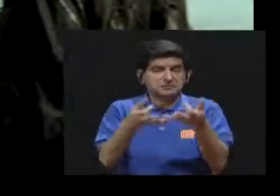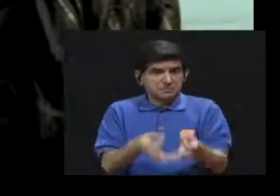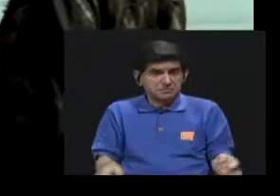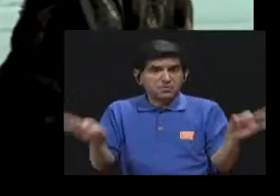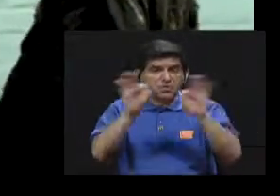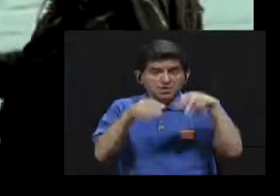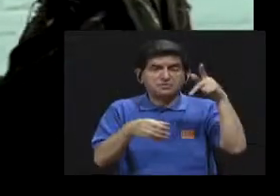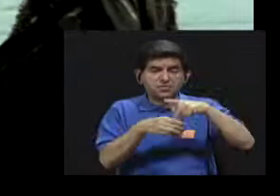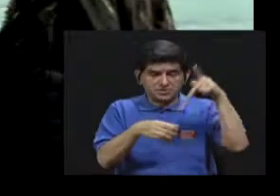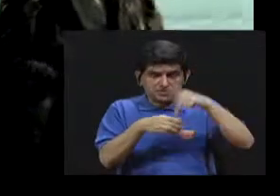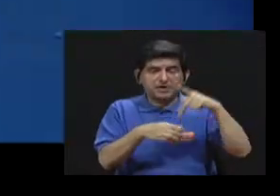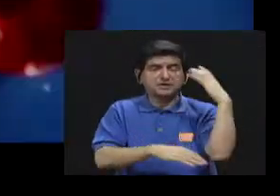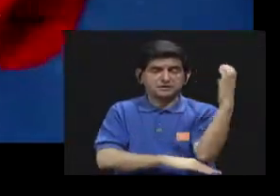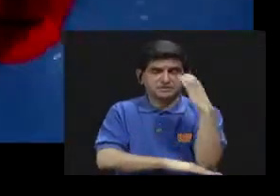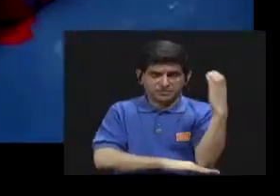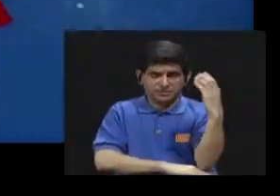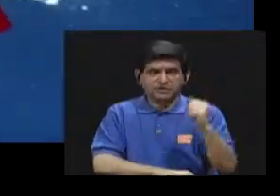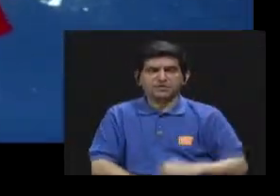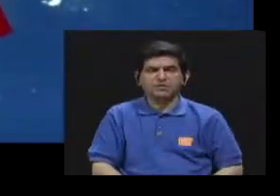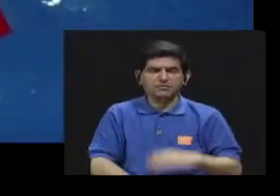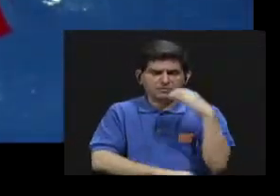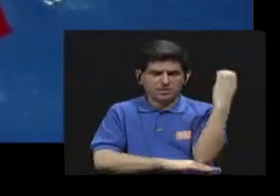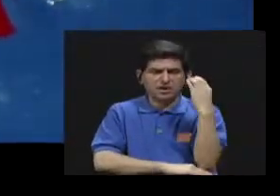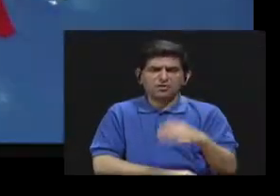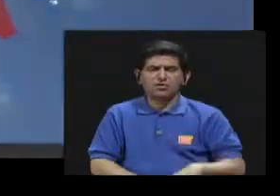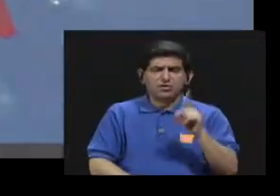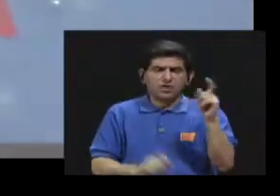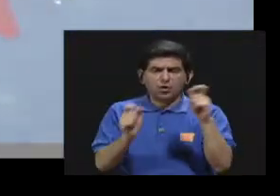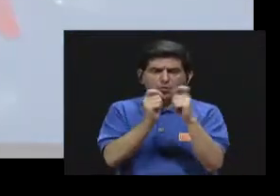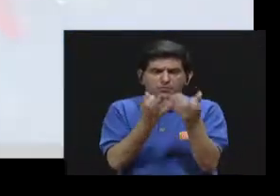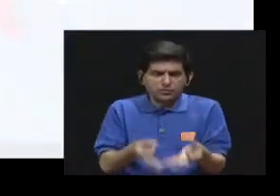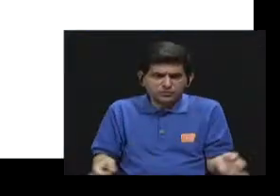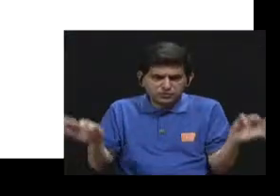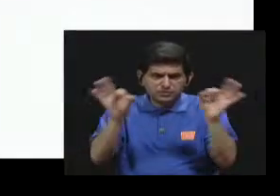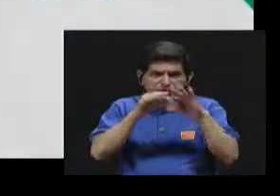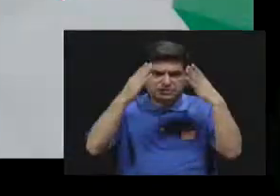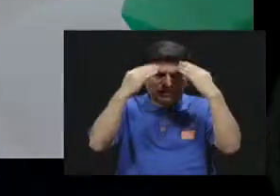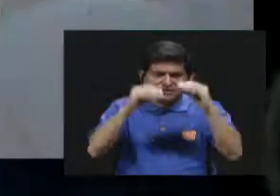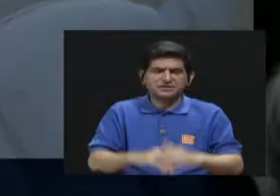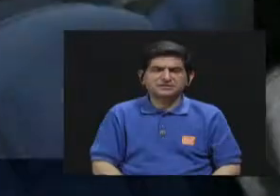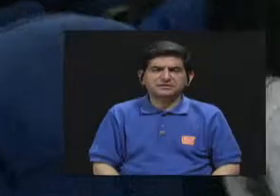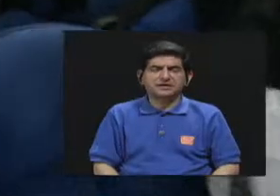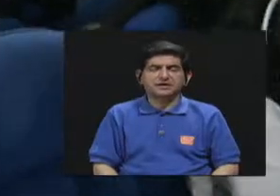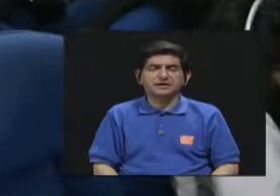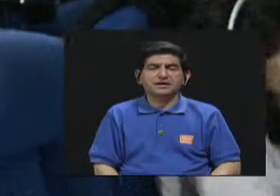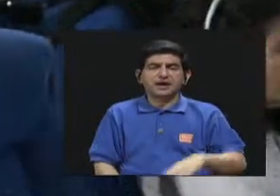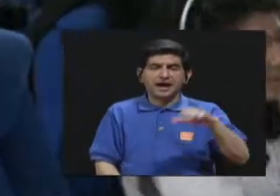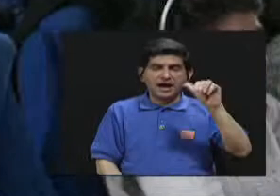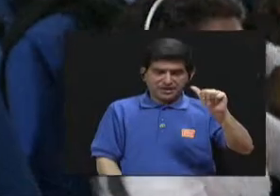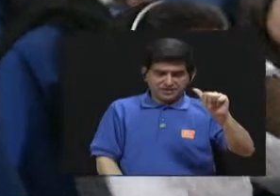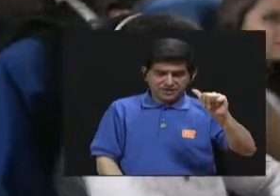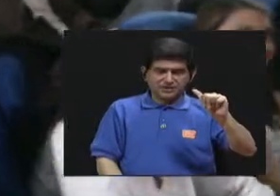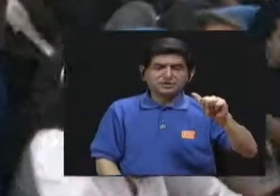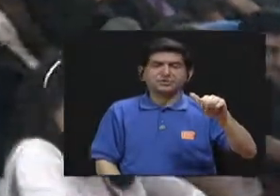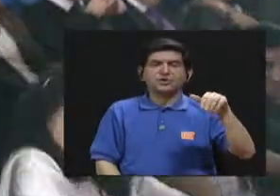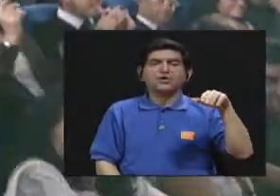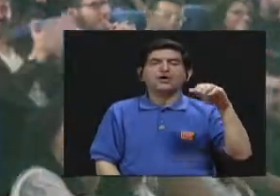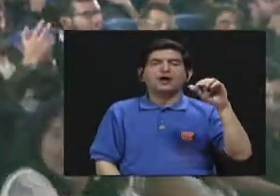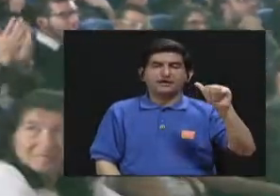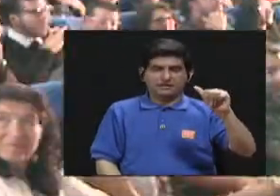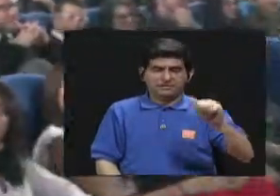muy importante la participación de Colombia. Claro, Colombia es un referente para un país como Costa Rica. Don Alberto, uh-huh. Siga el trillo.